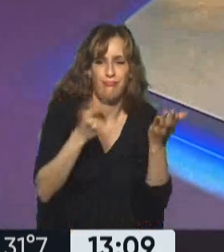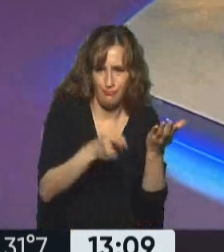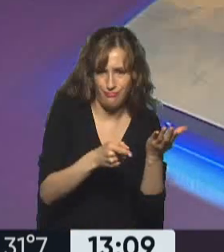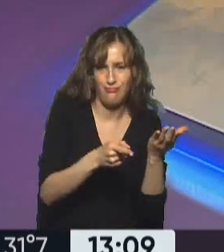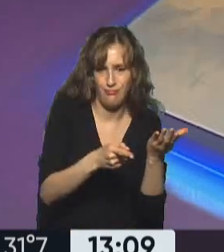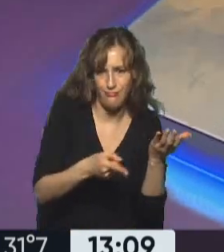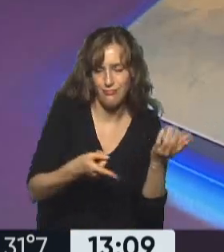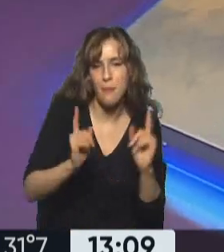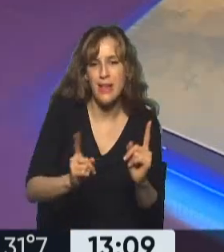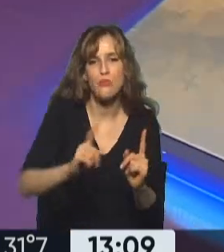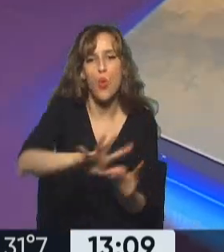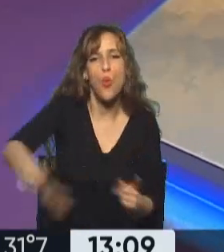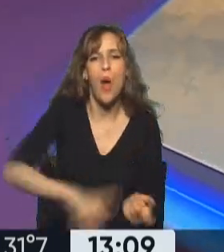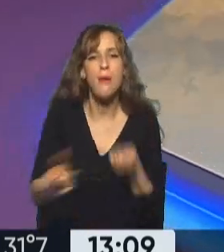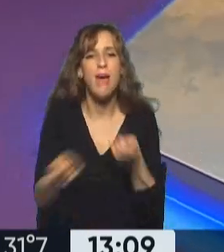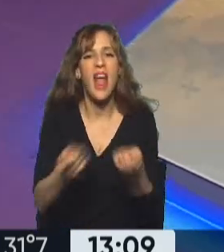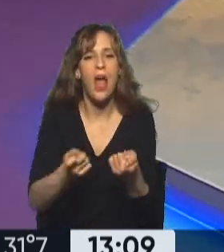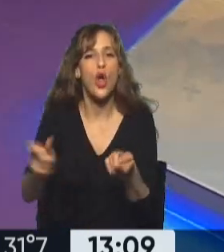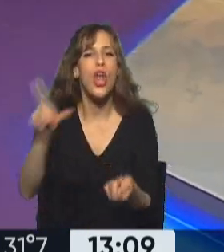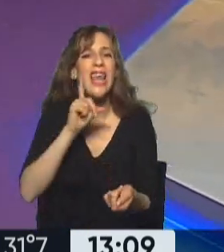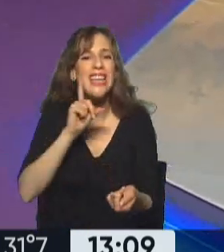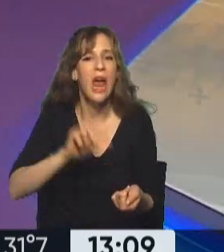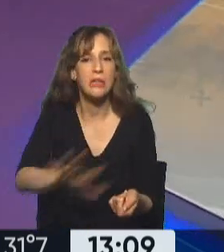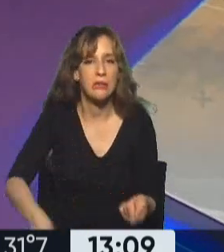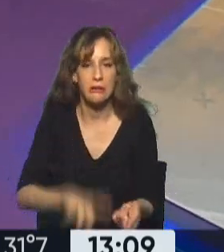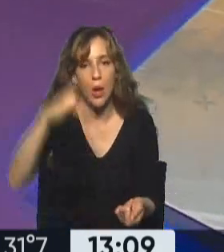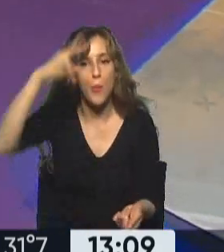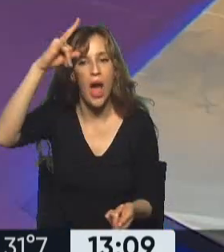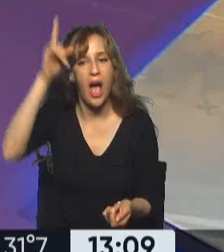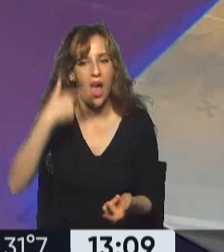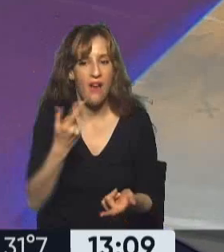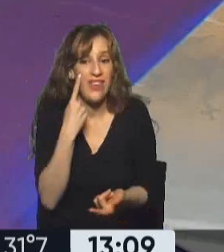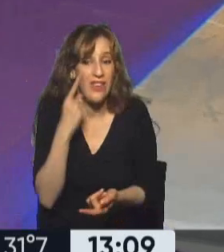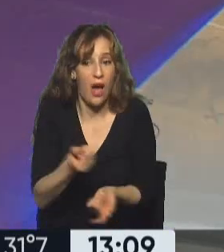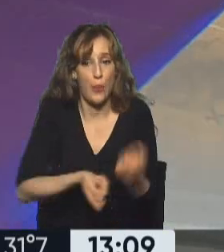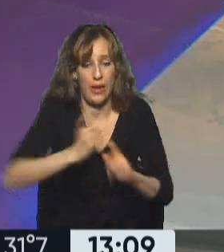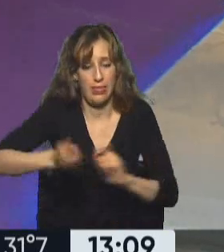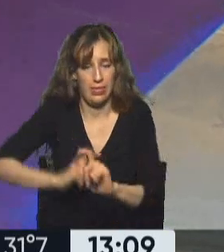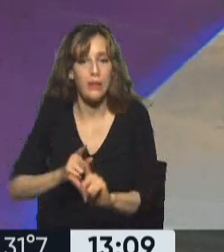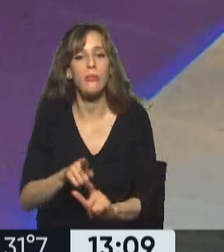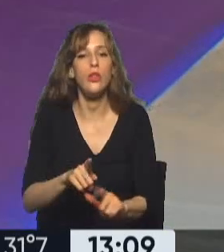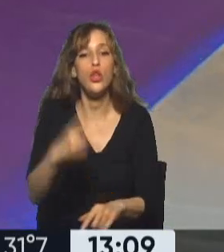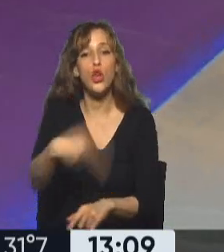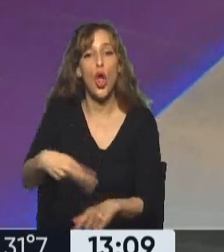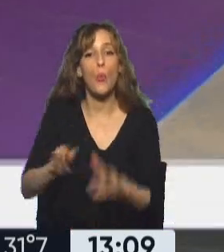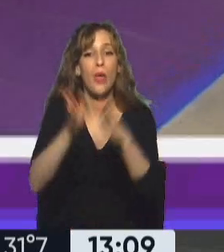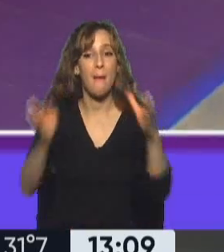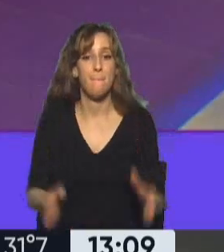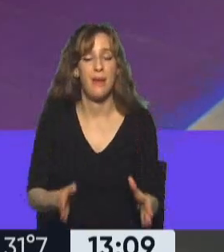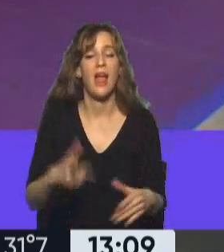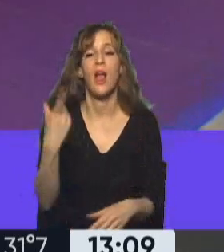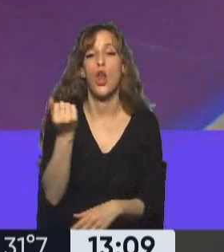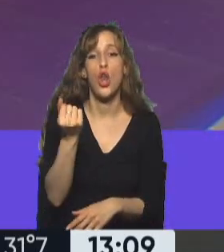donde se comercializa el ganado en pie. Fíjense, en noviembre el precio del novillo, en lo que va de noviembre hasta el